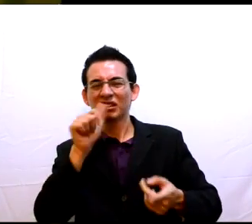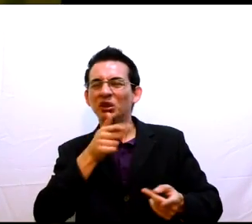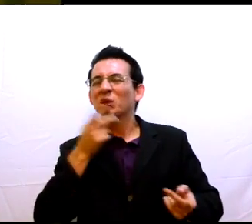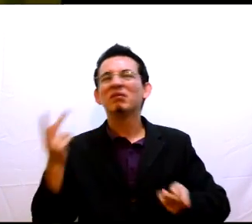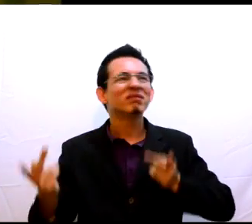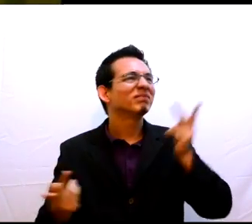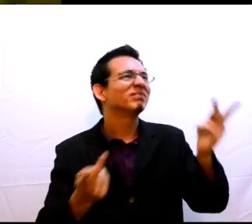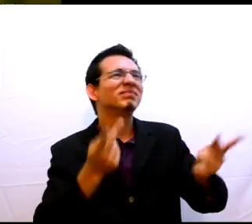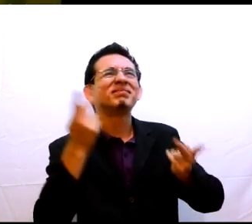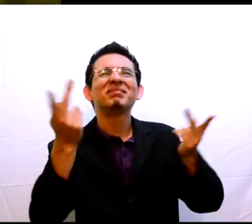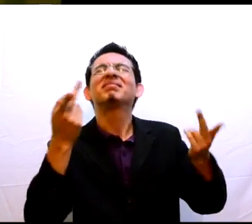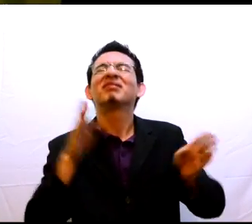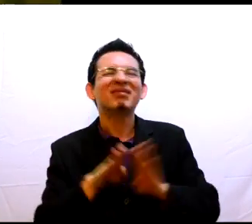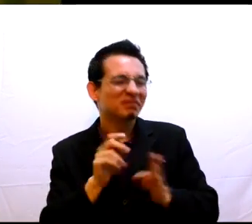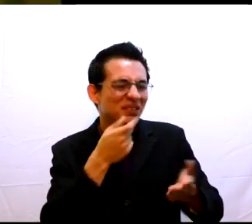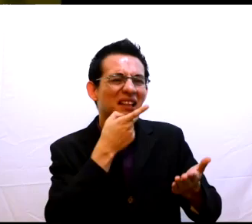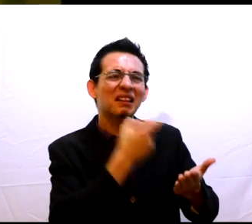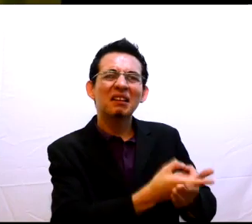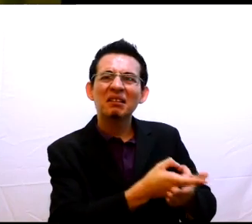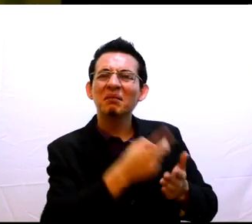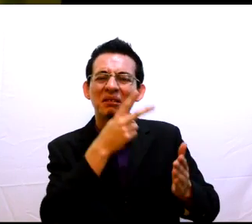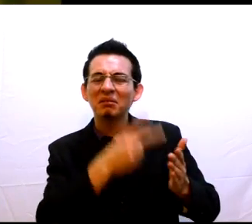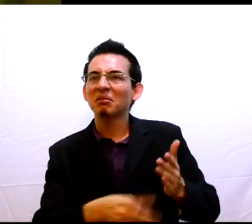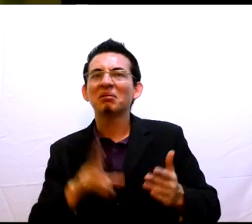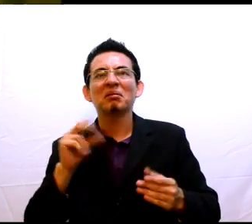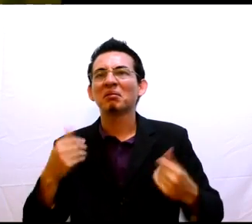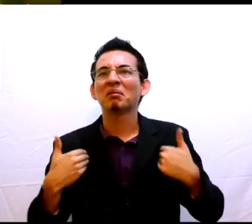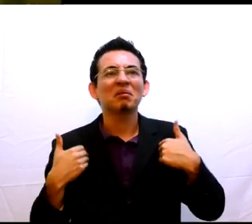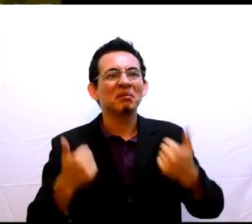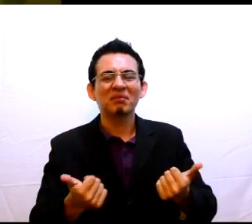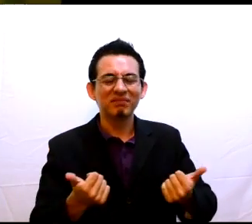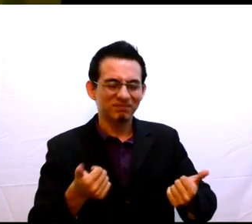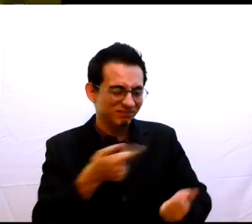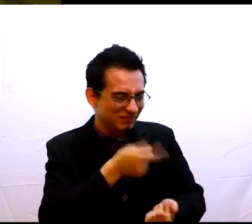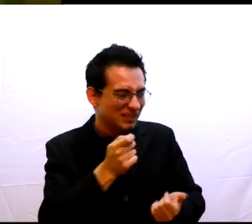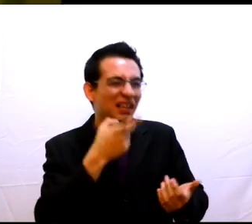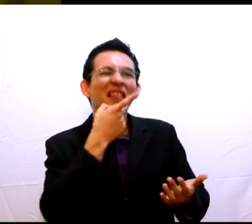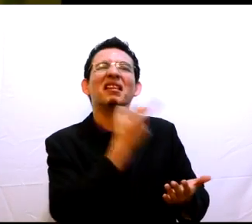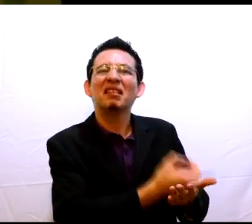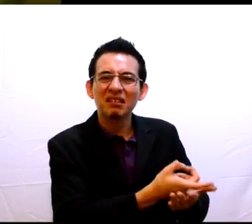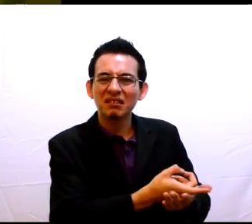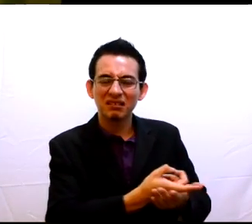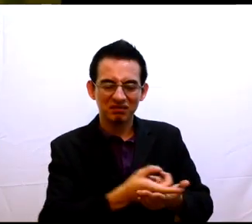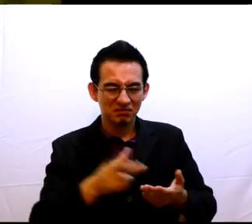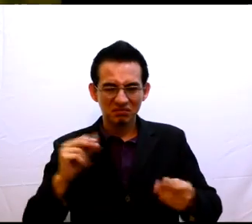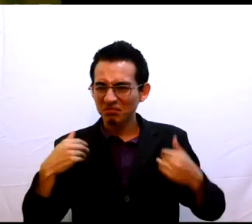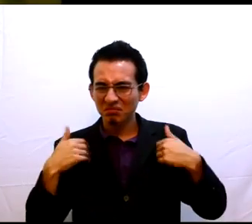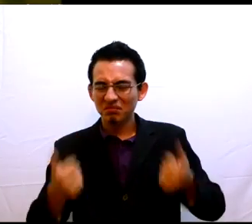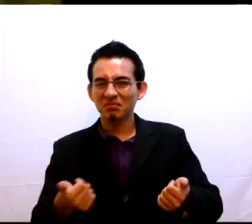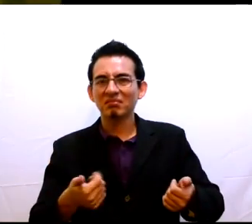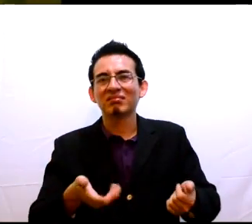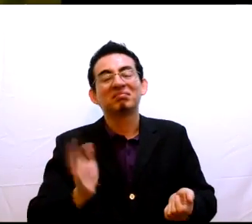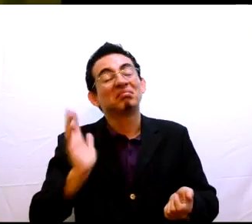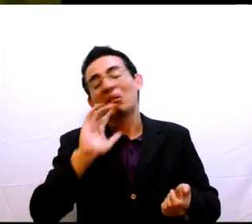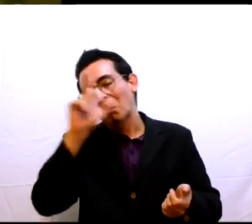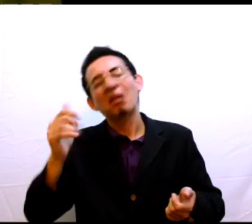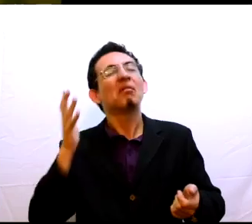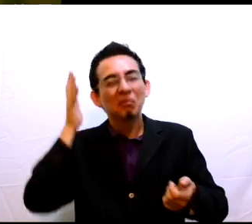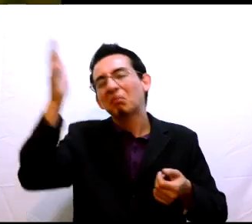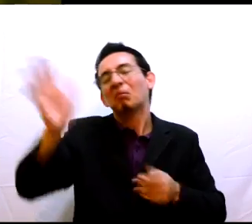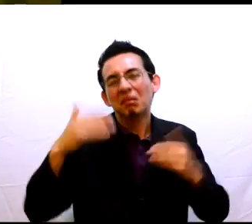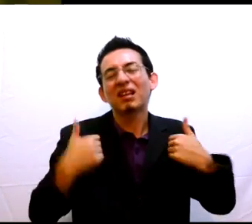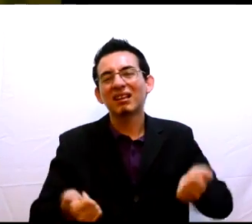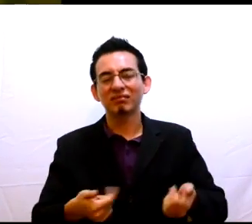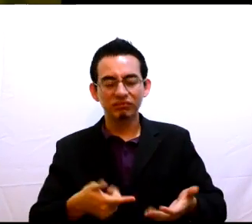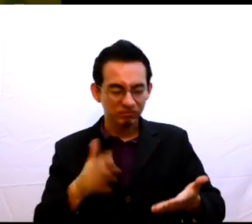preguntaba a los que sabían no en aquel tiempo de recién convertido y decían si no lo entiendes más gloria de assa y algún día lo